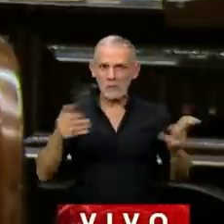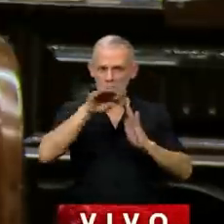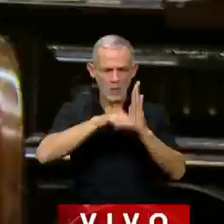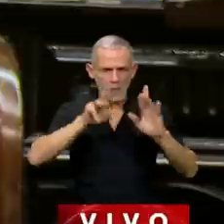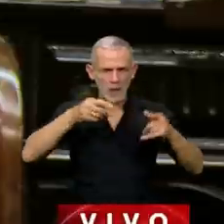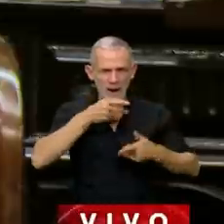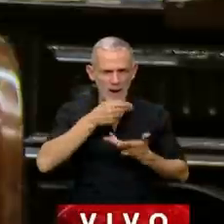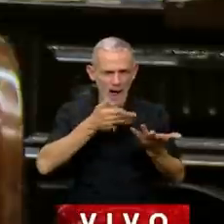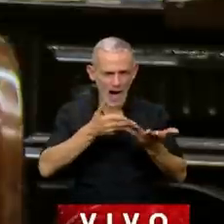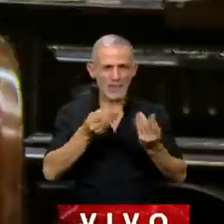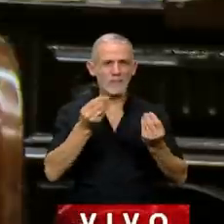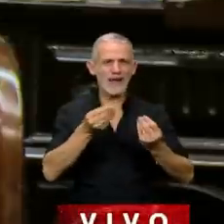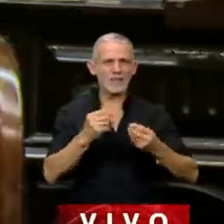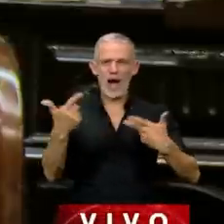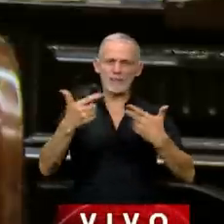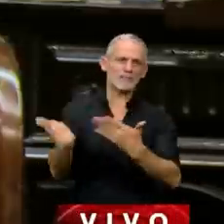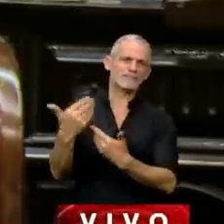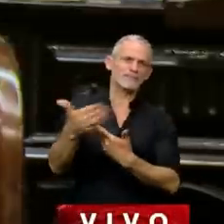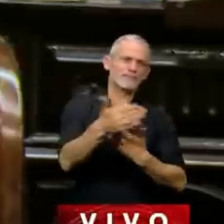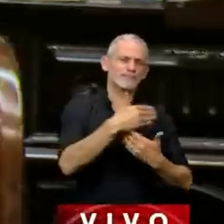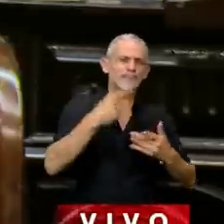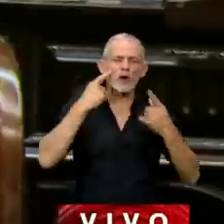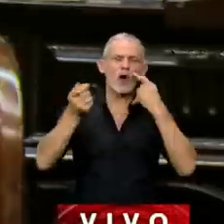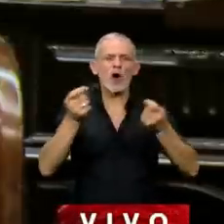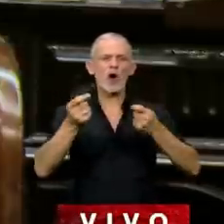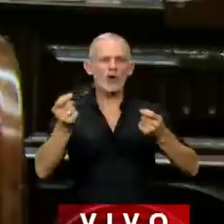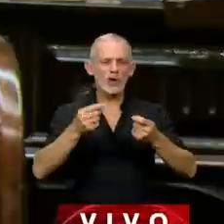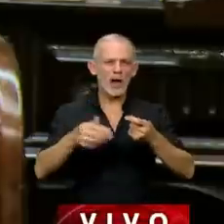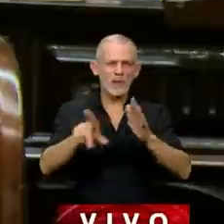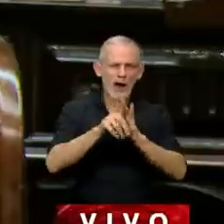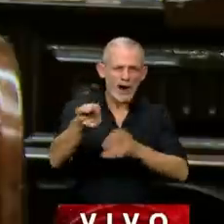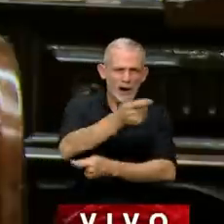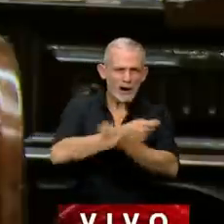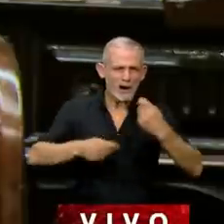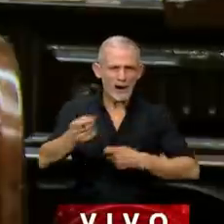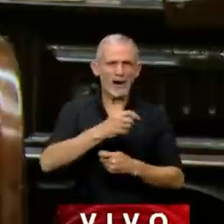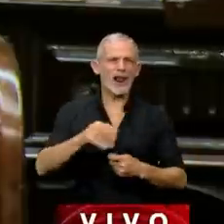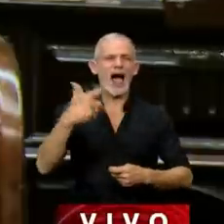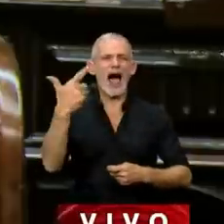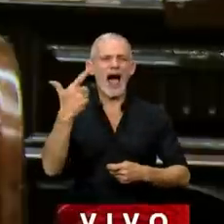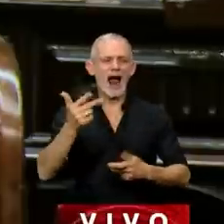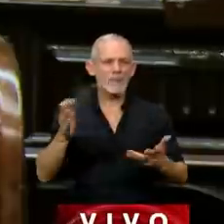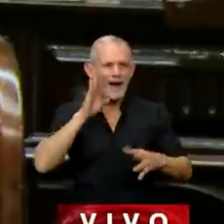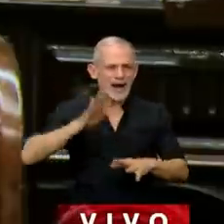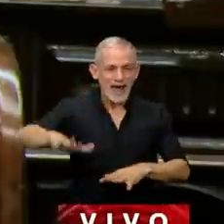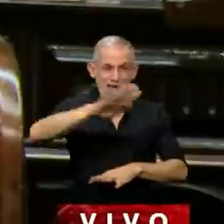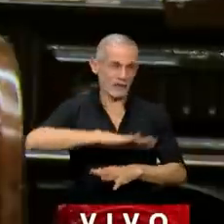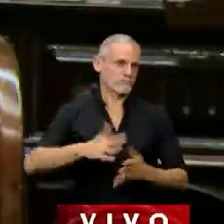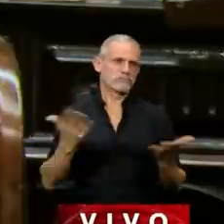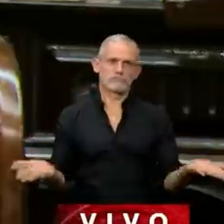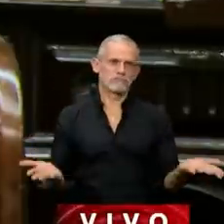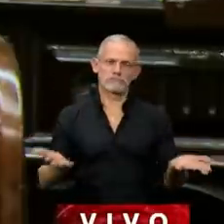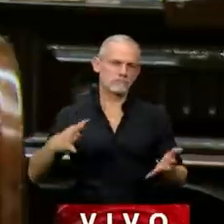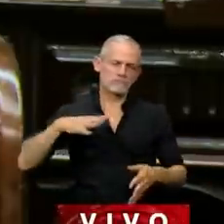política pública para realmente poder controlar el mercado ilegal de venta y tráfico de armas, es